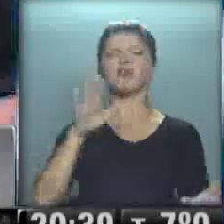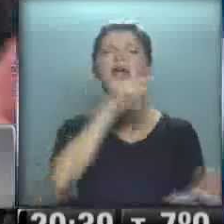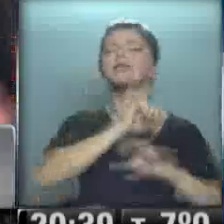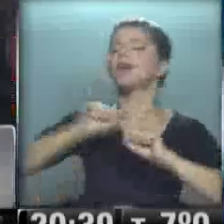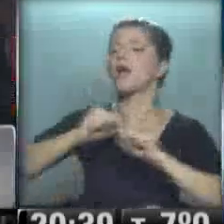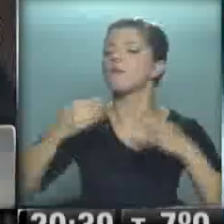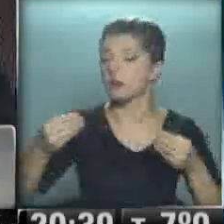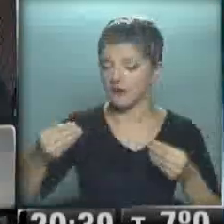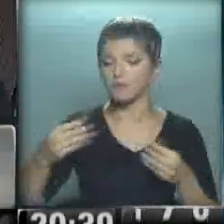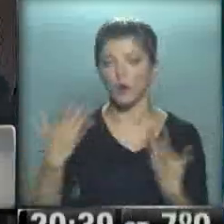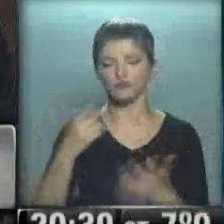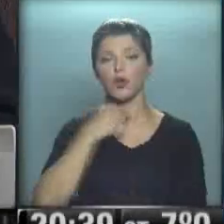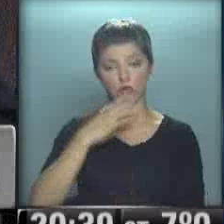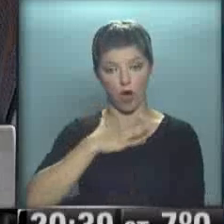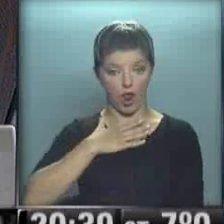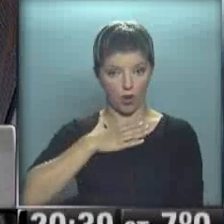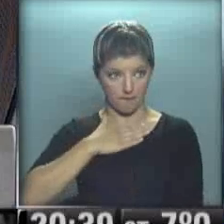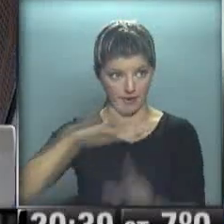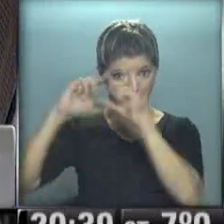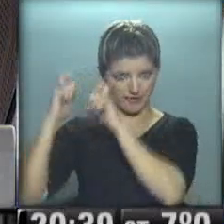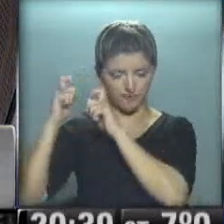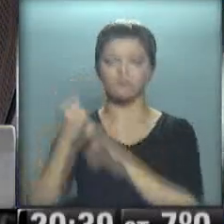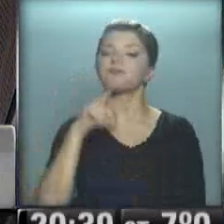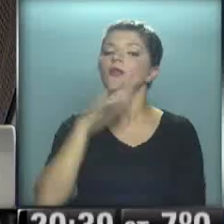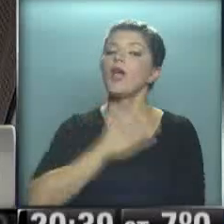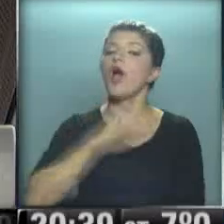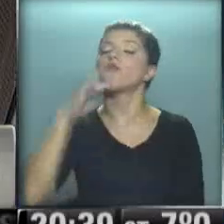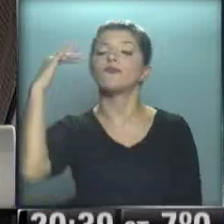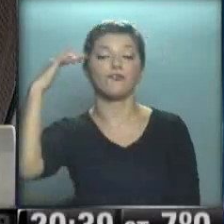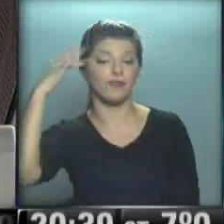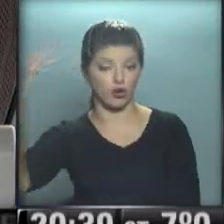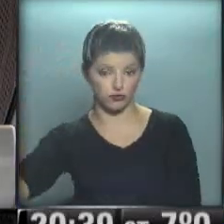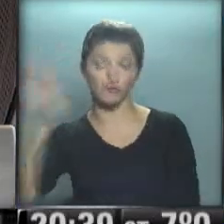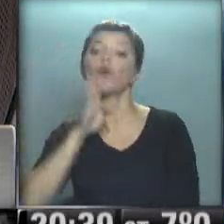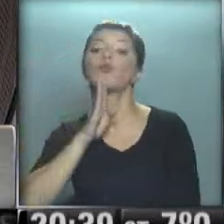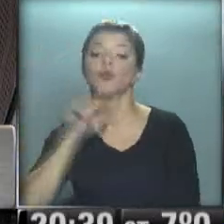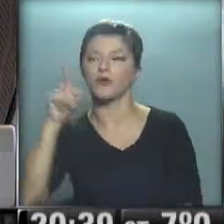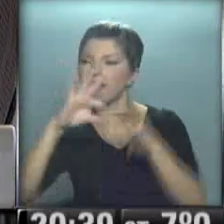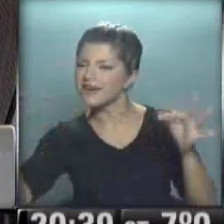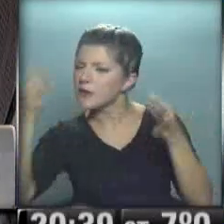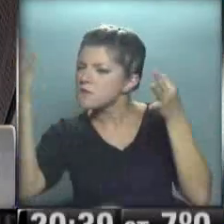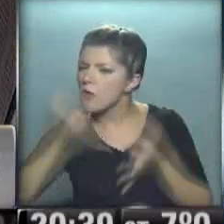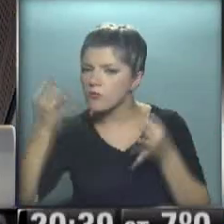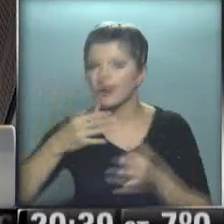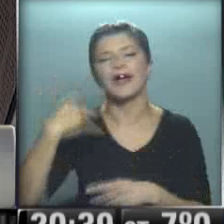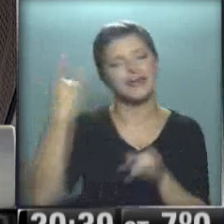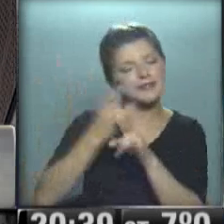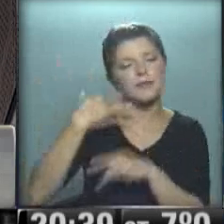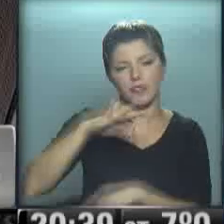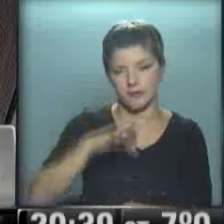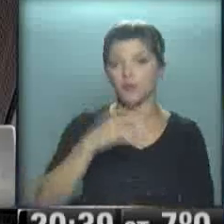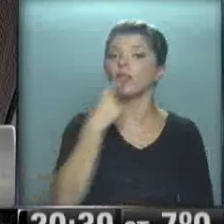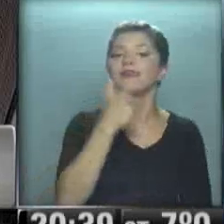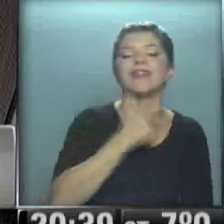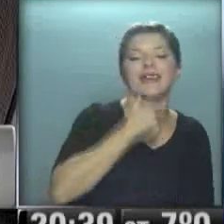Y en este sentido, mire, le cuento algo personal. Hay un filósofo judío, Baruch Spinoza, que tenía una frase maravillosa que siempre hay que utilizar. No